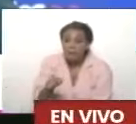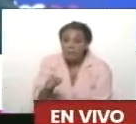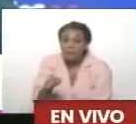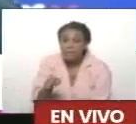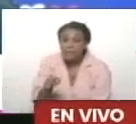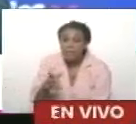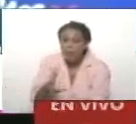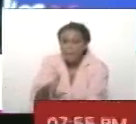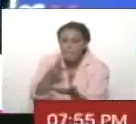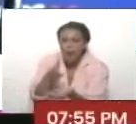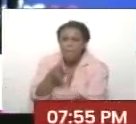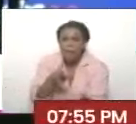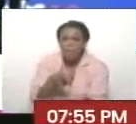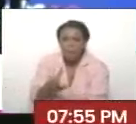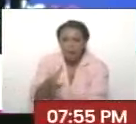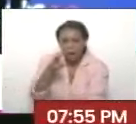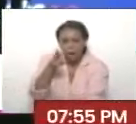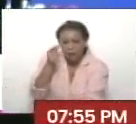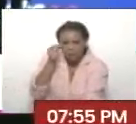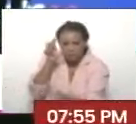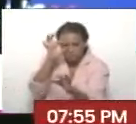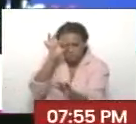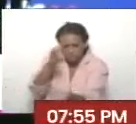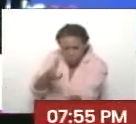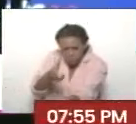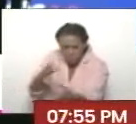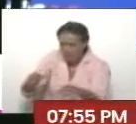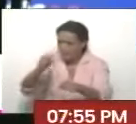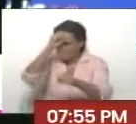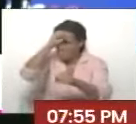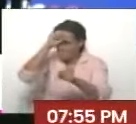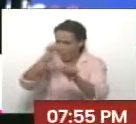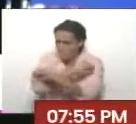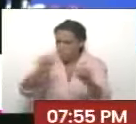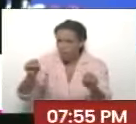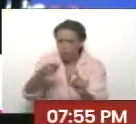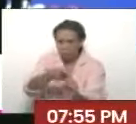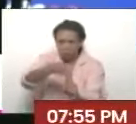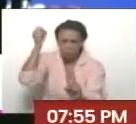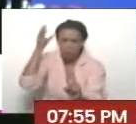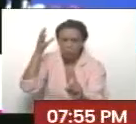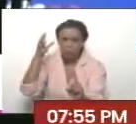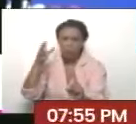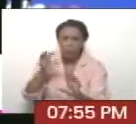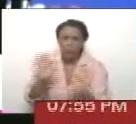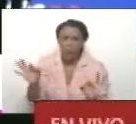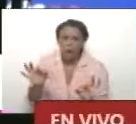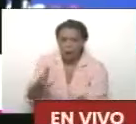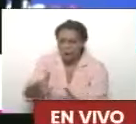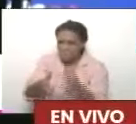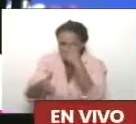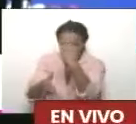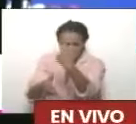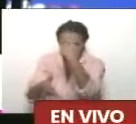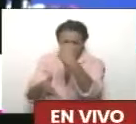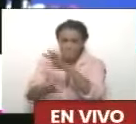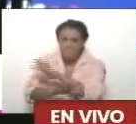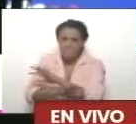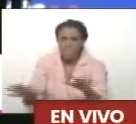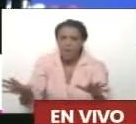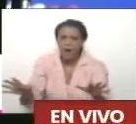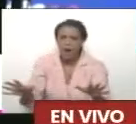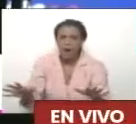y fueron asesinadas por francotiradores. Les volaron la cabeza con disparos certeros de francotiradores